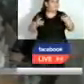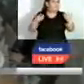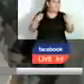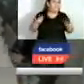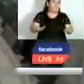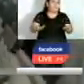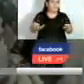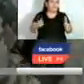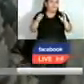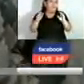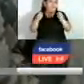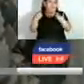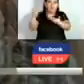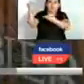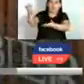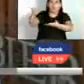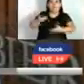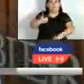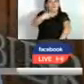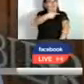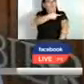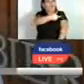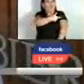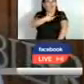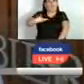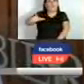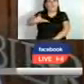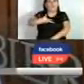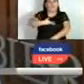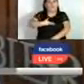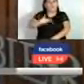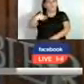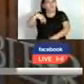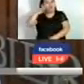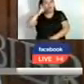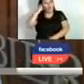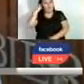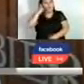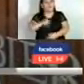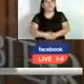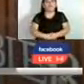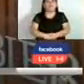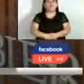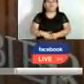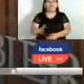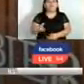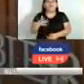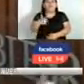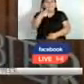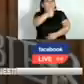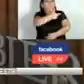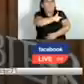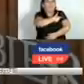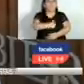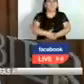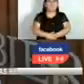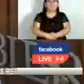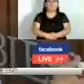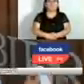poder obtener pues la vacuna y ser nosotros la prioridad, la población prioritaria para la colocación de la misma.